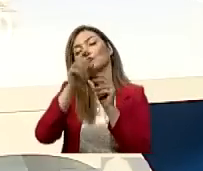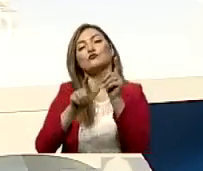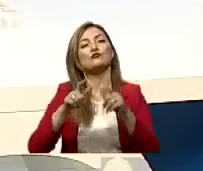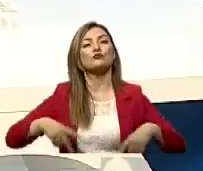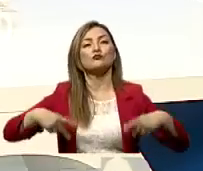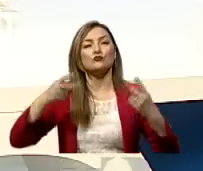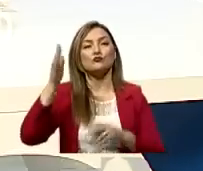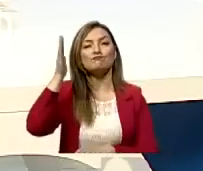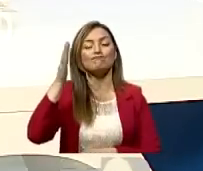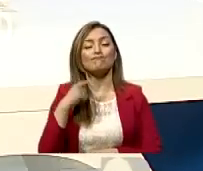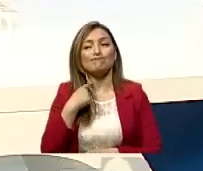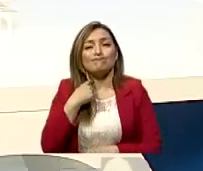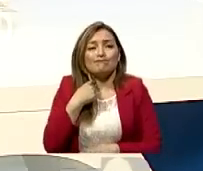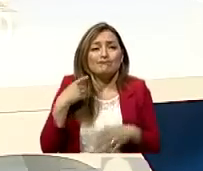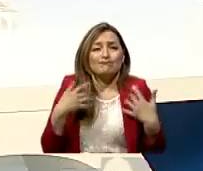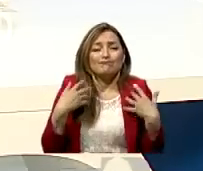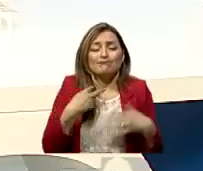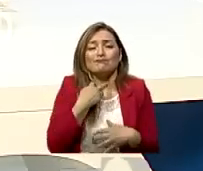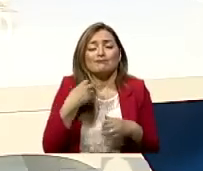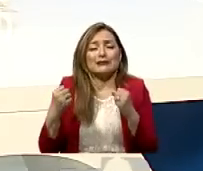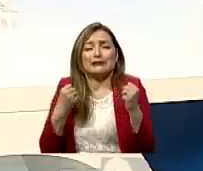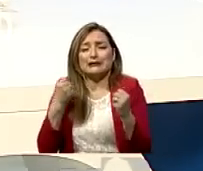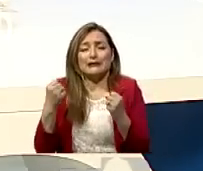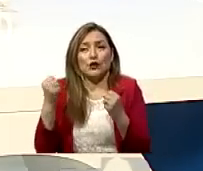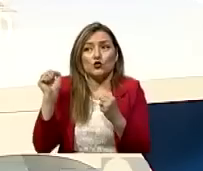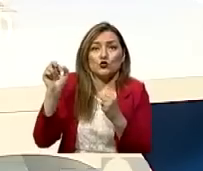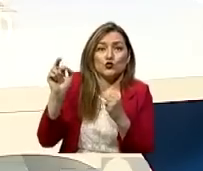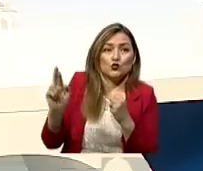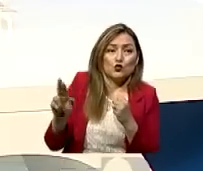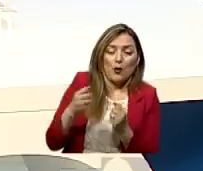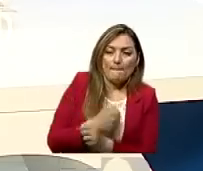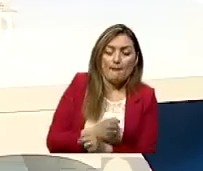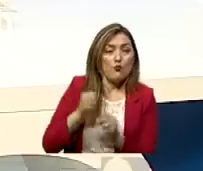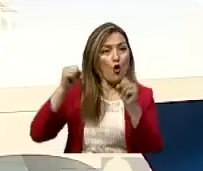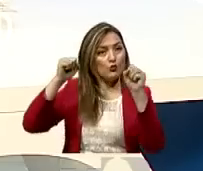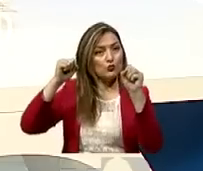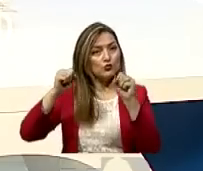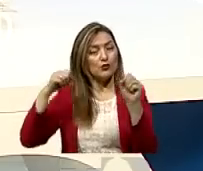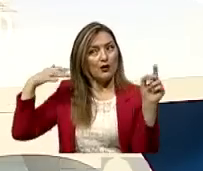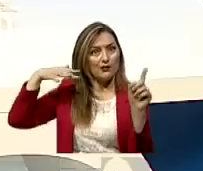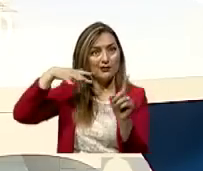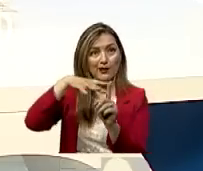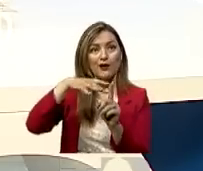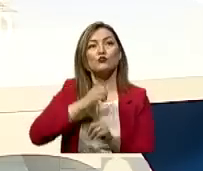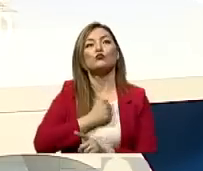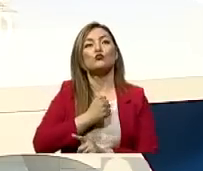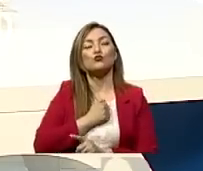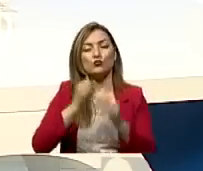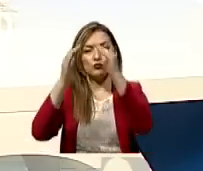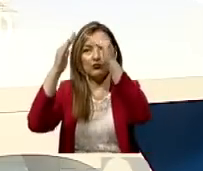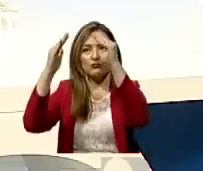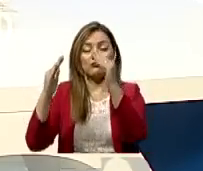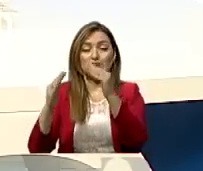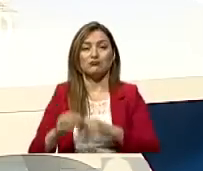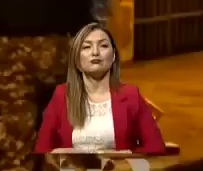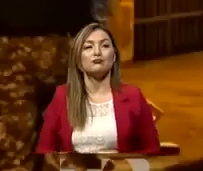Tulcán están alarmados por una explosión en el sur de la ciudad. Se investiga un posible atentado contra los propietarios de la vivienda